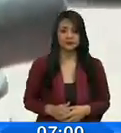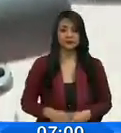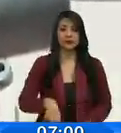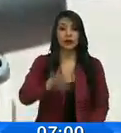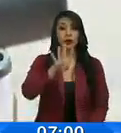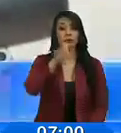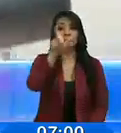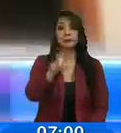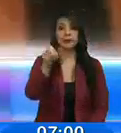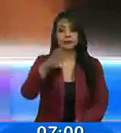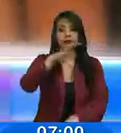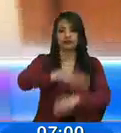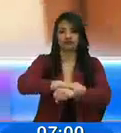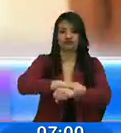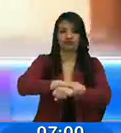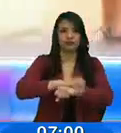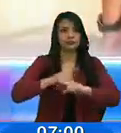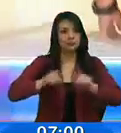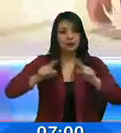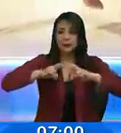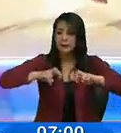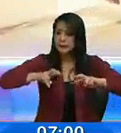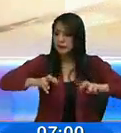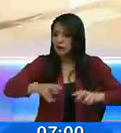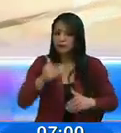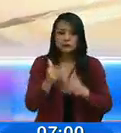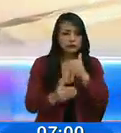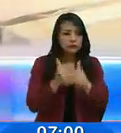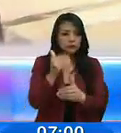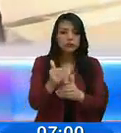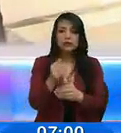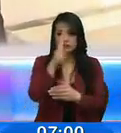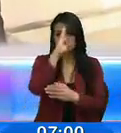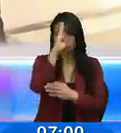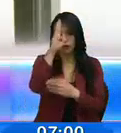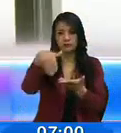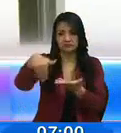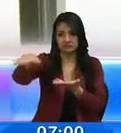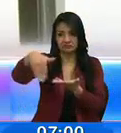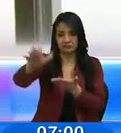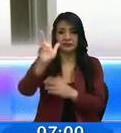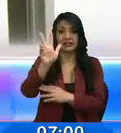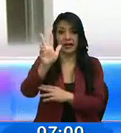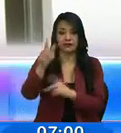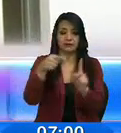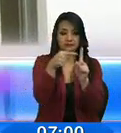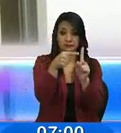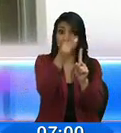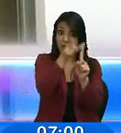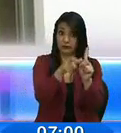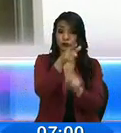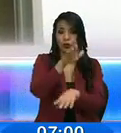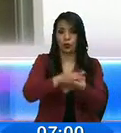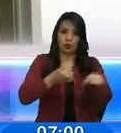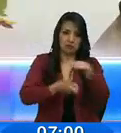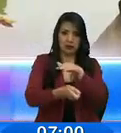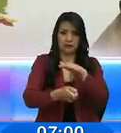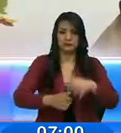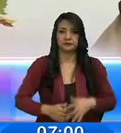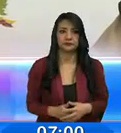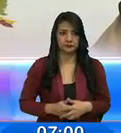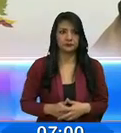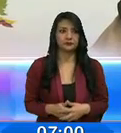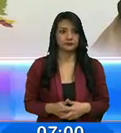4 sospechosos, pero luego de las indagaciones, los uniformados se quedaron con uno. Sería el presunto responsable del corte mortal.